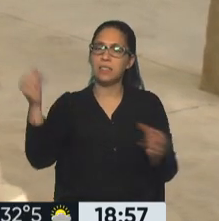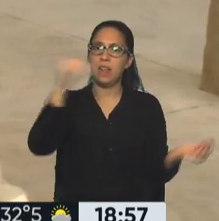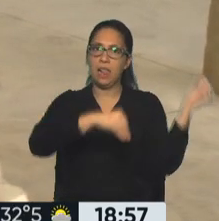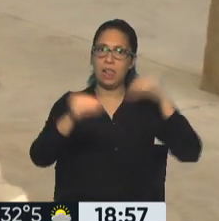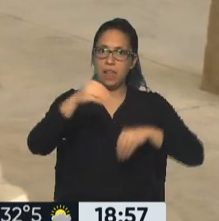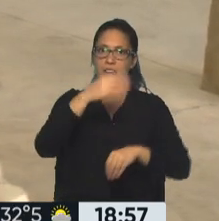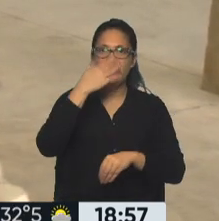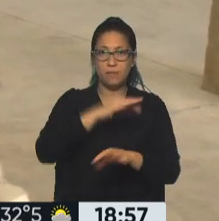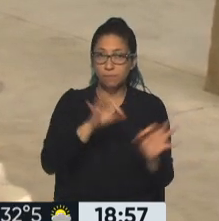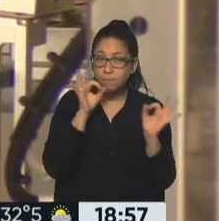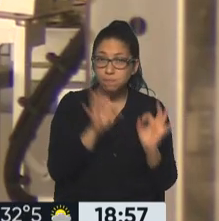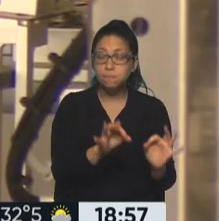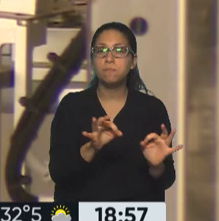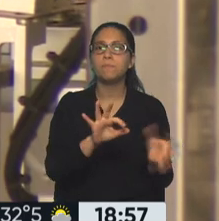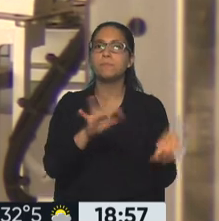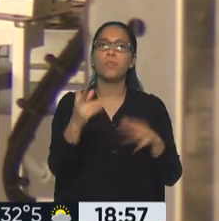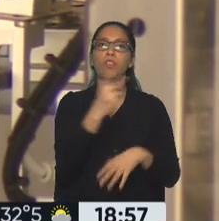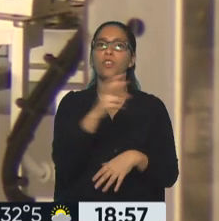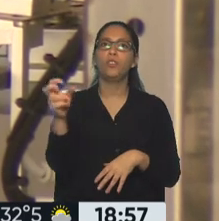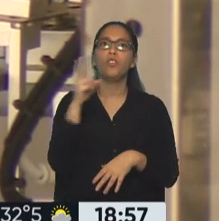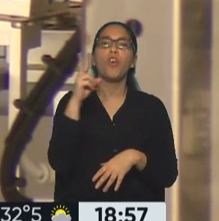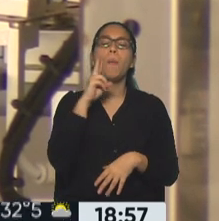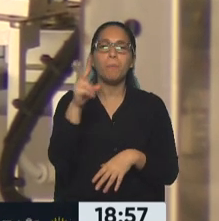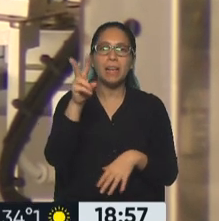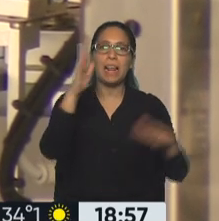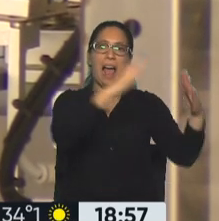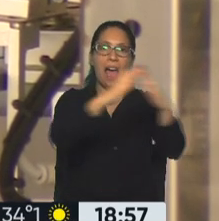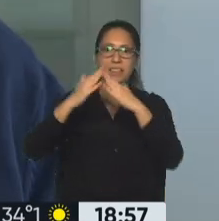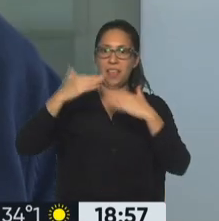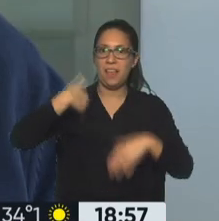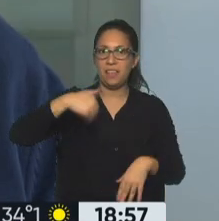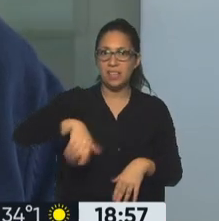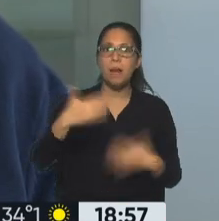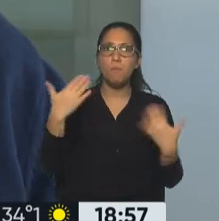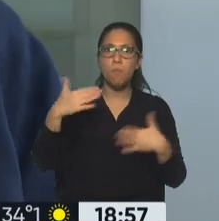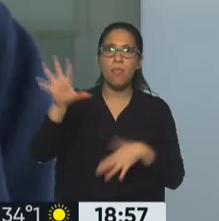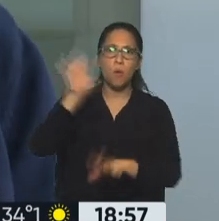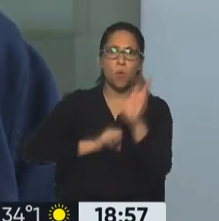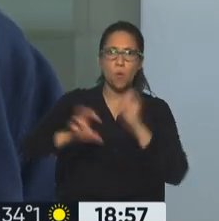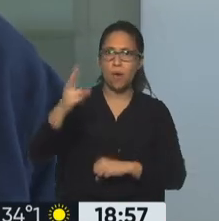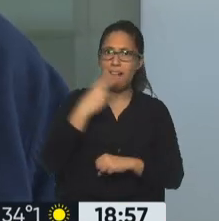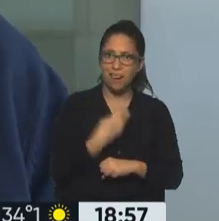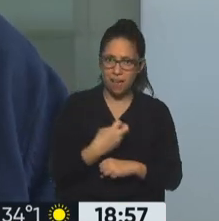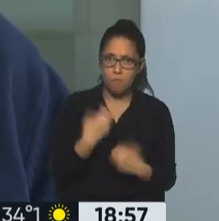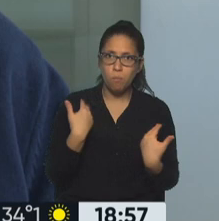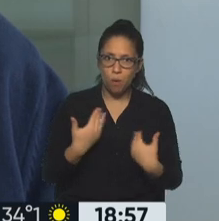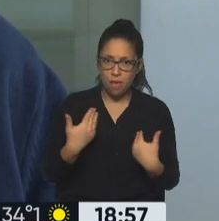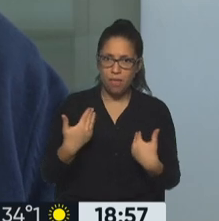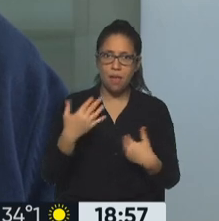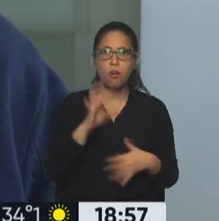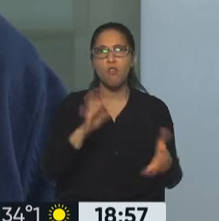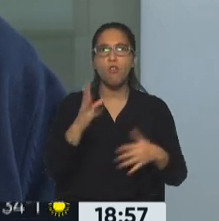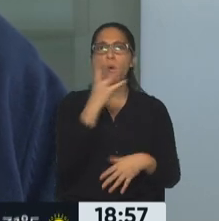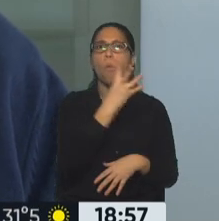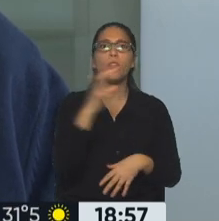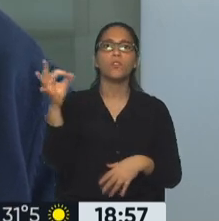que unas 2.000 viviendas de nuestro país puedan almacenar su energía o bien unos 400